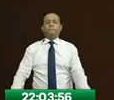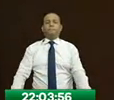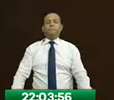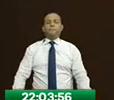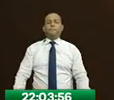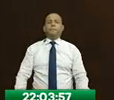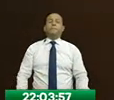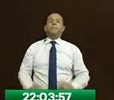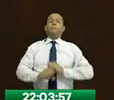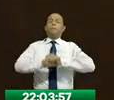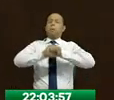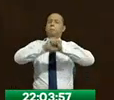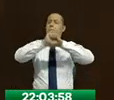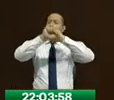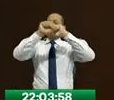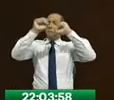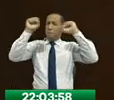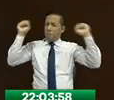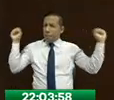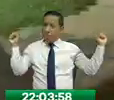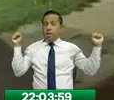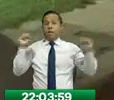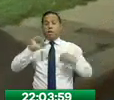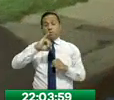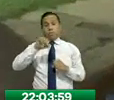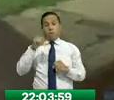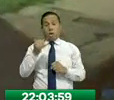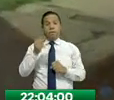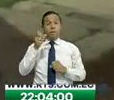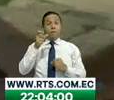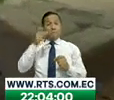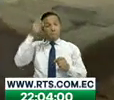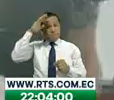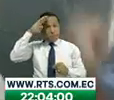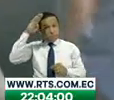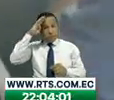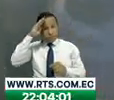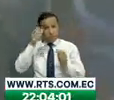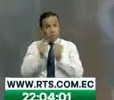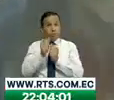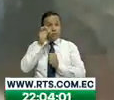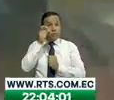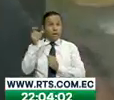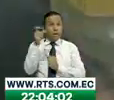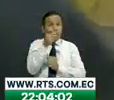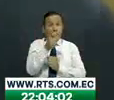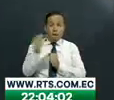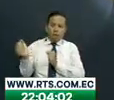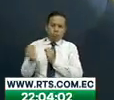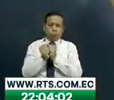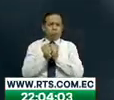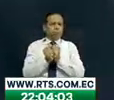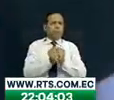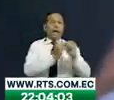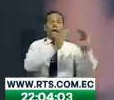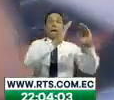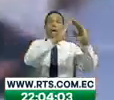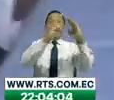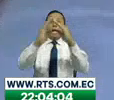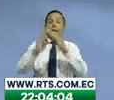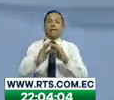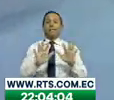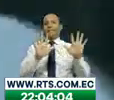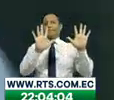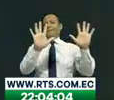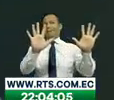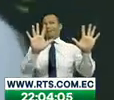Fue en horas de la madrugada de este jueves que la policía y la fiscalía actuaron allanando 10 inmuebles asentados en la capital